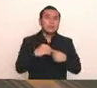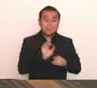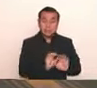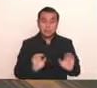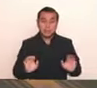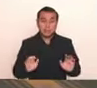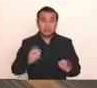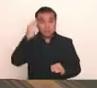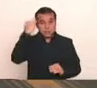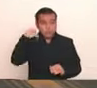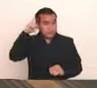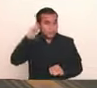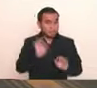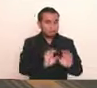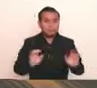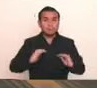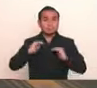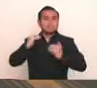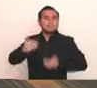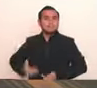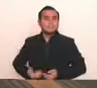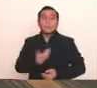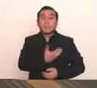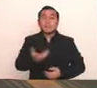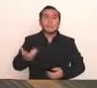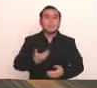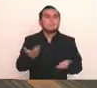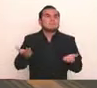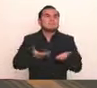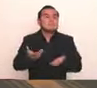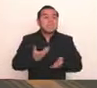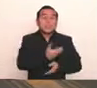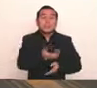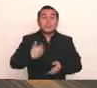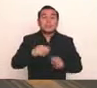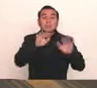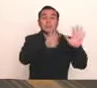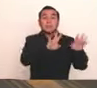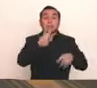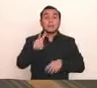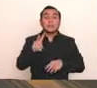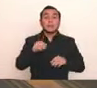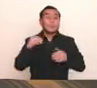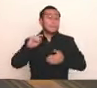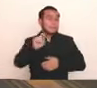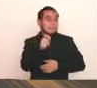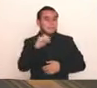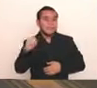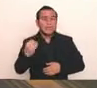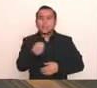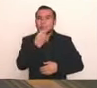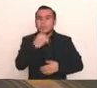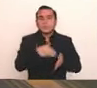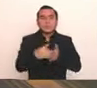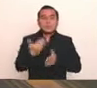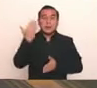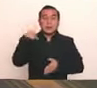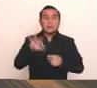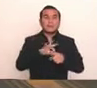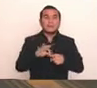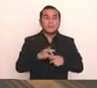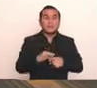con niños con mujeres embarazadas y a los que están en los que se han repartido un 92 mil platos de comida desde que iniciaron a funcionar